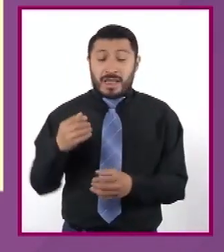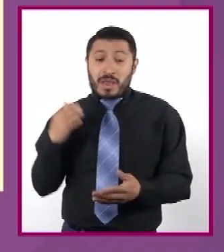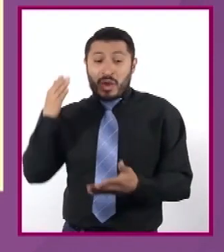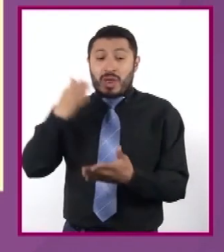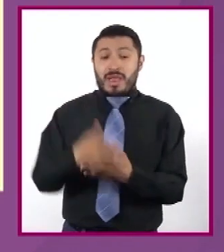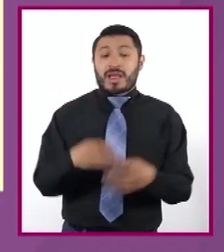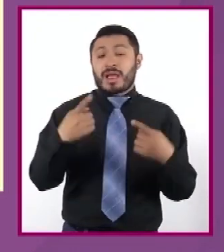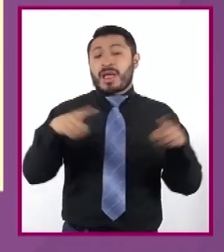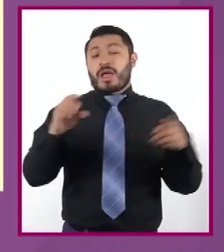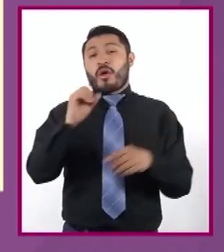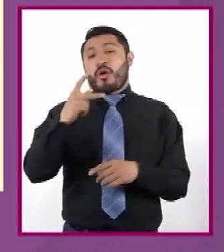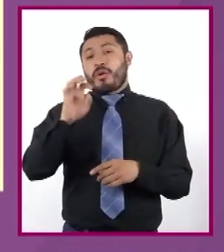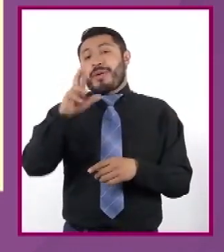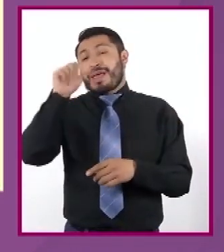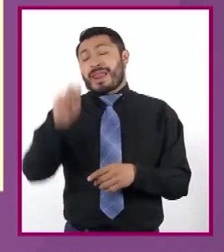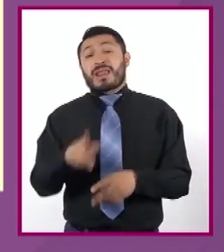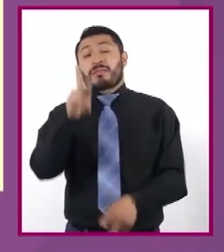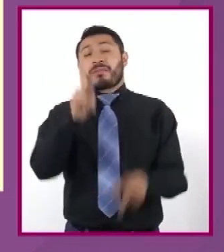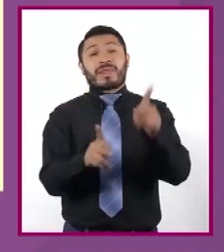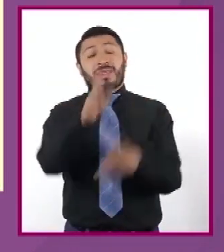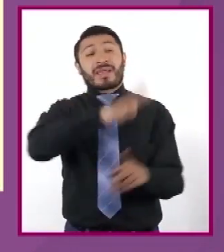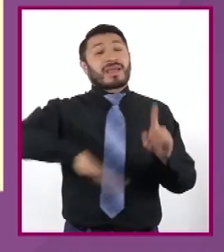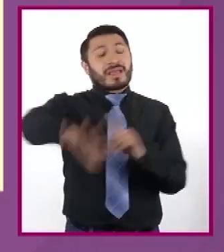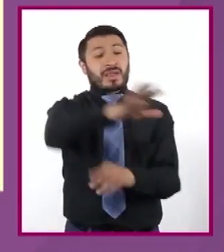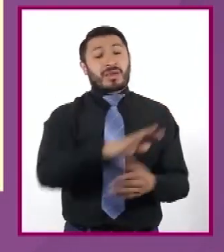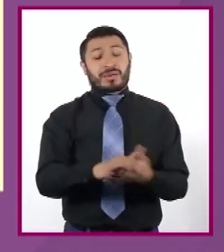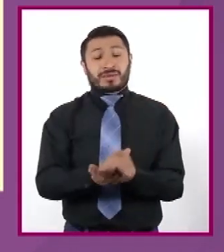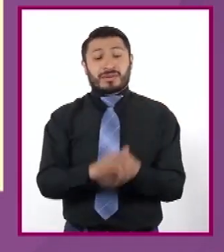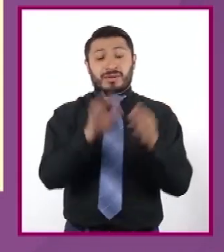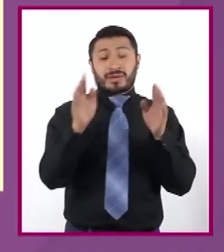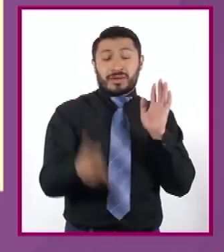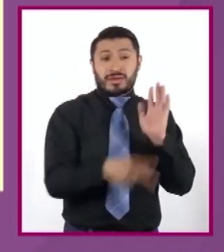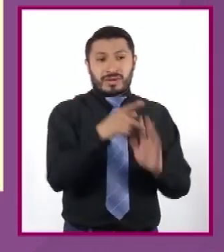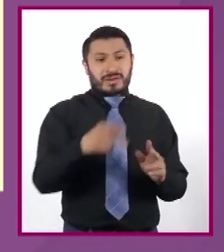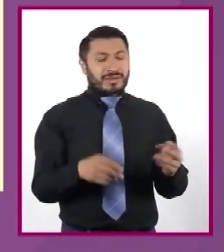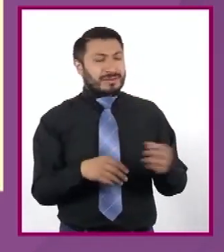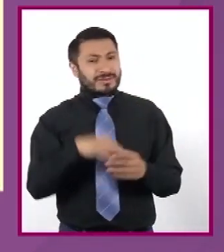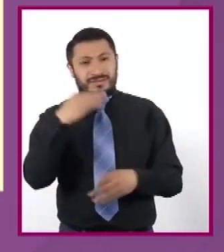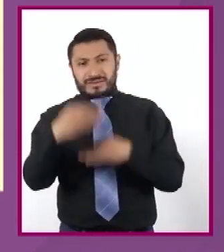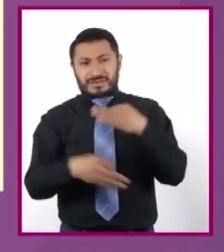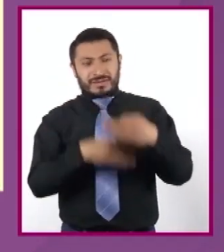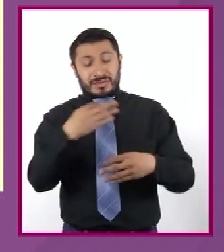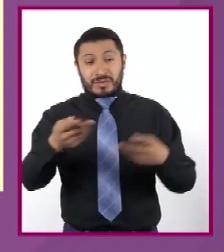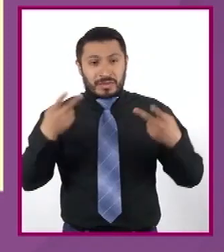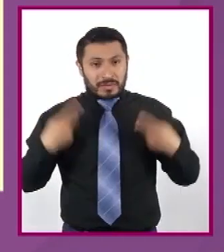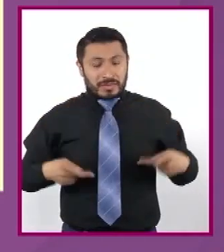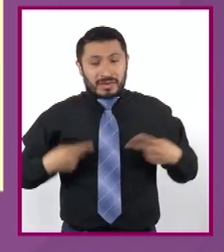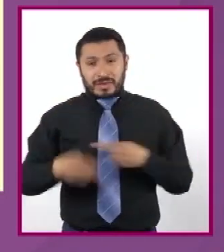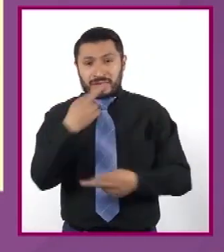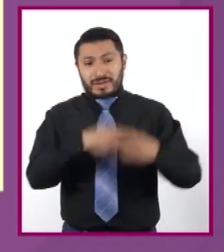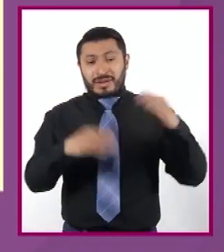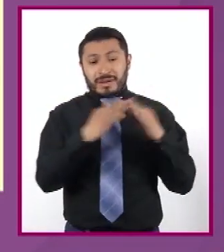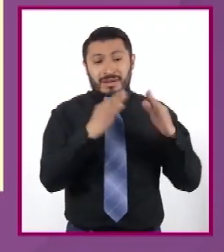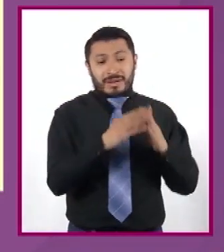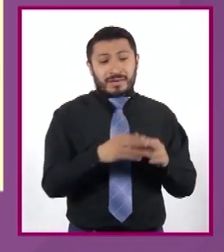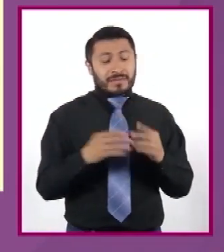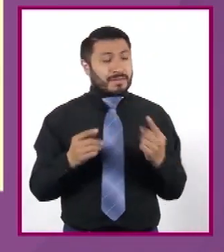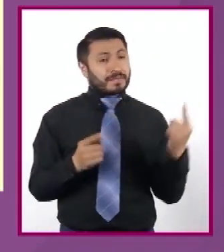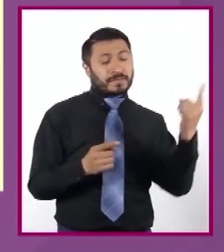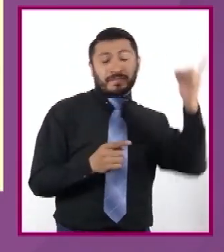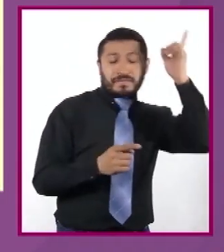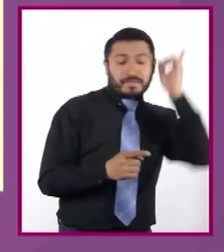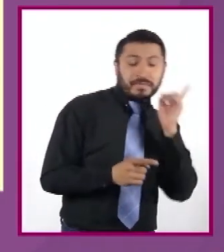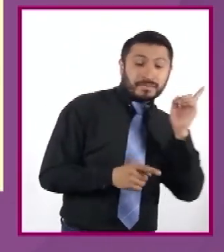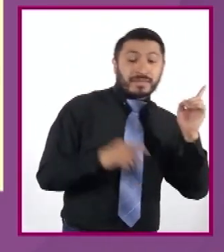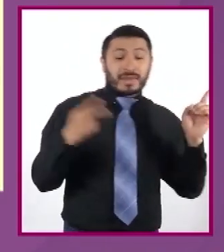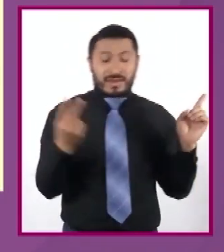con todos, Higgins, Pirrain y Eliza vuelven cansados a su hogar. Pirrain se va a dormir y Eliza y